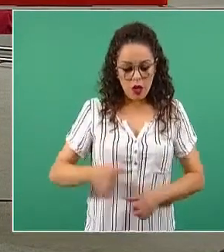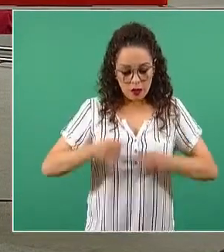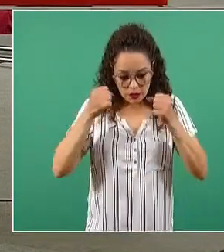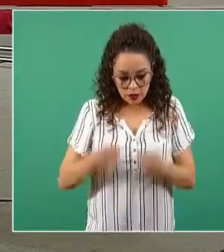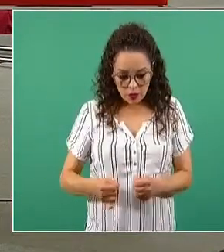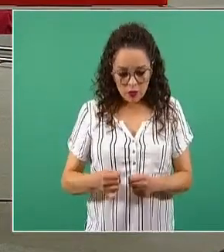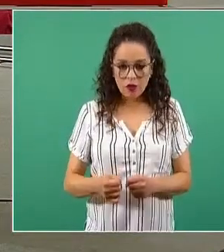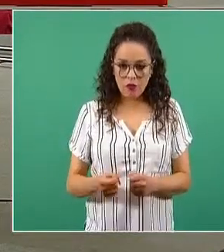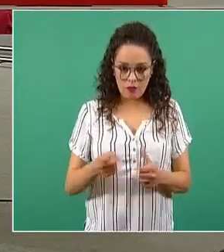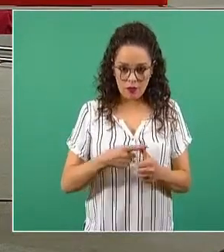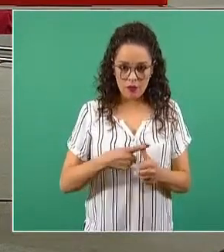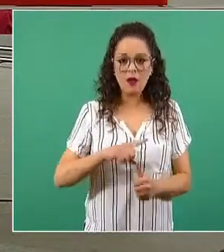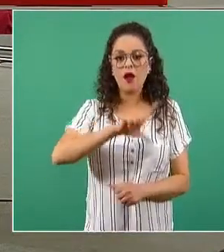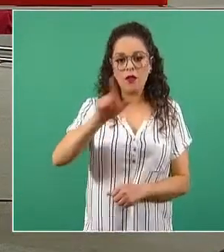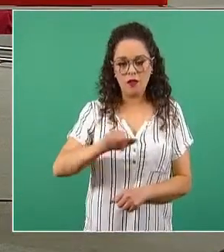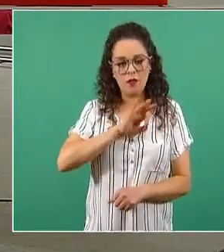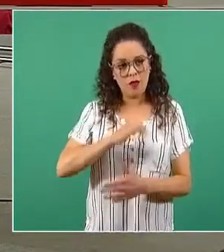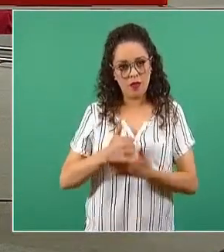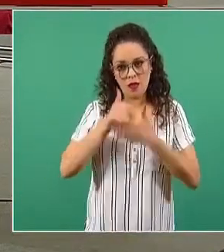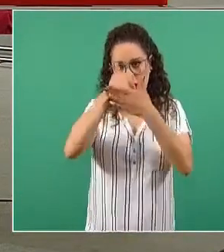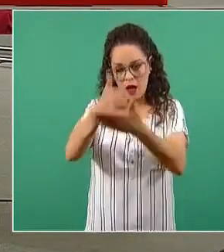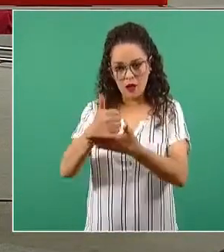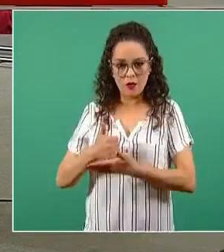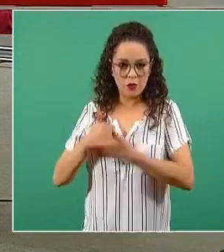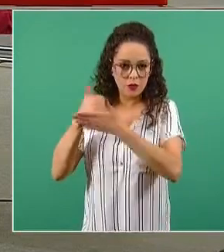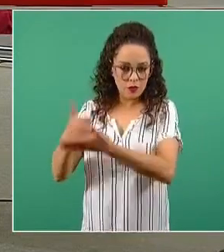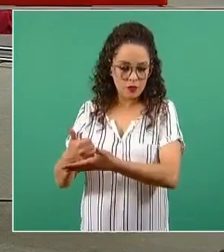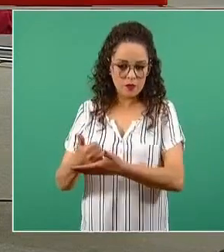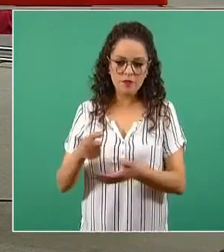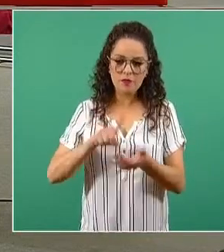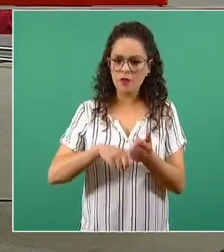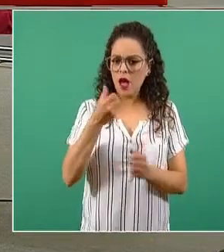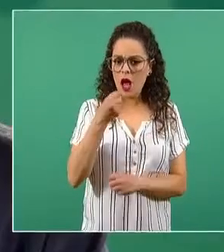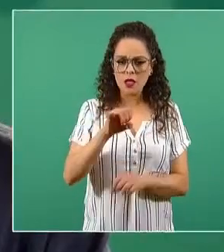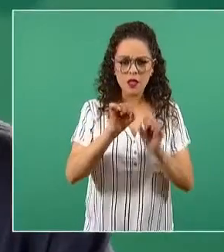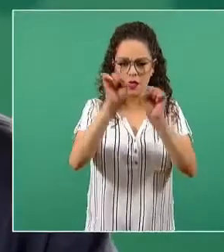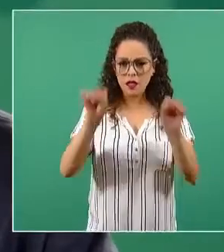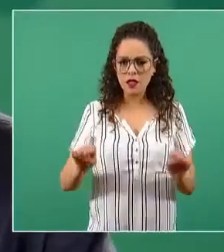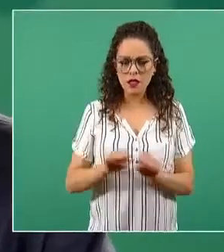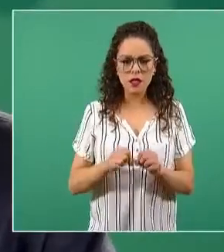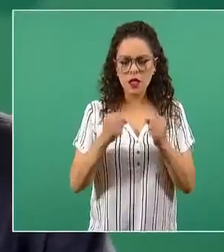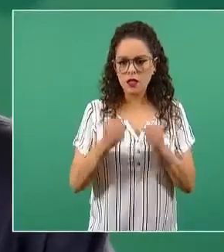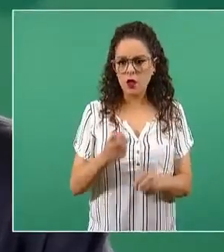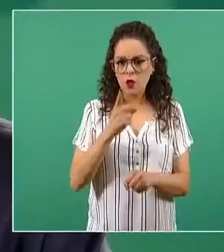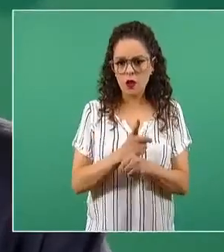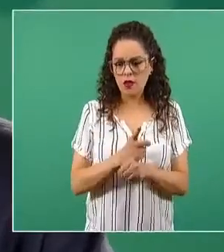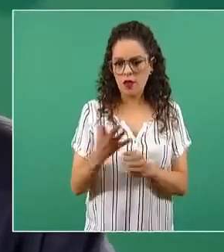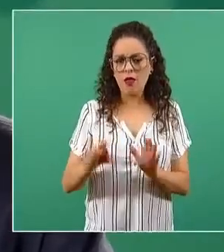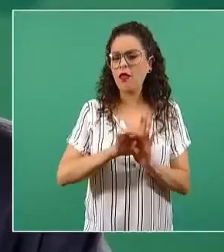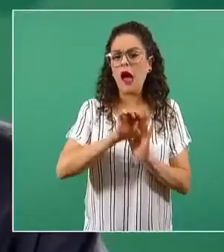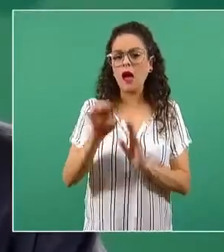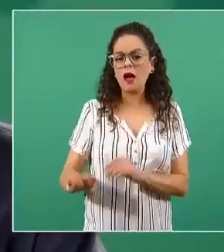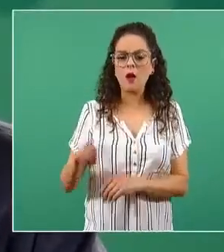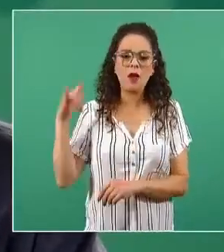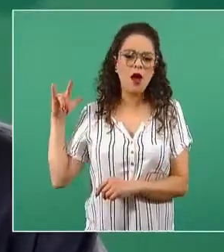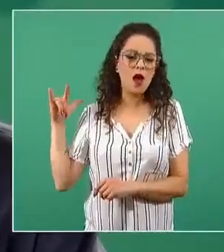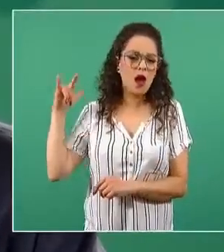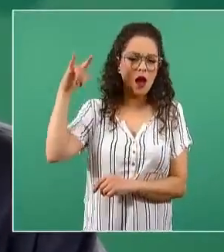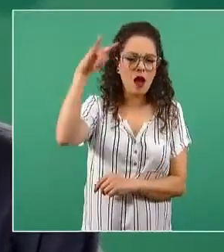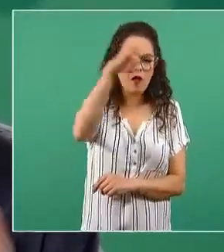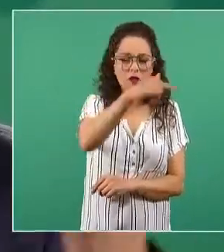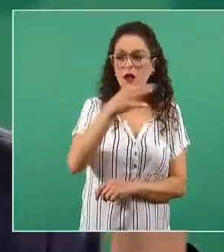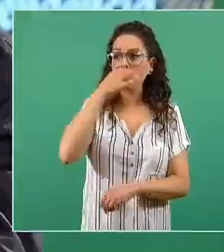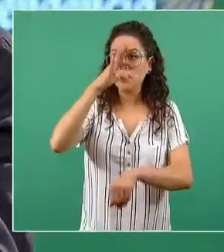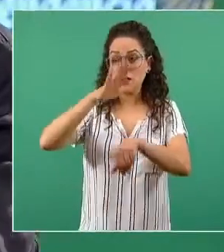seguras. Es un poco análogo a lo que pasa con los sistemas de seguridad en general. En los aviones, por ejemplo, la